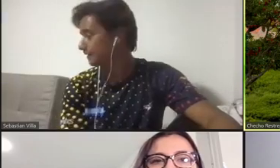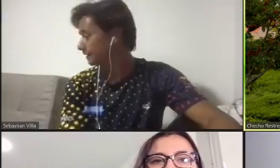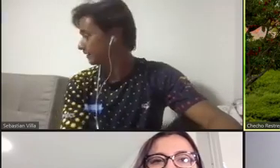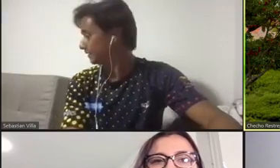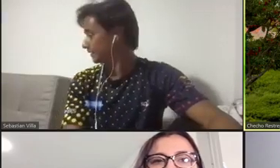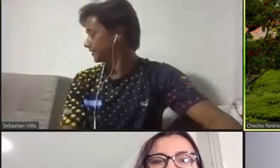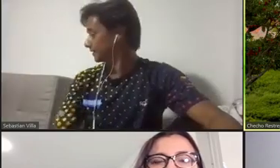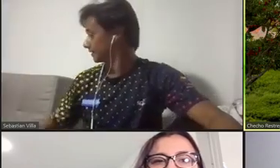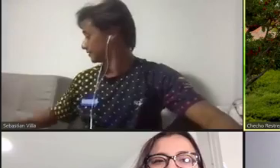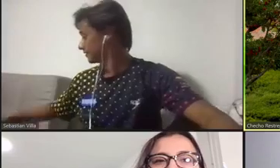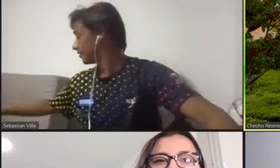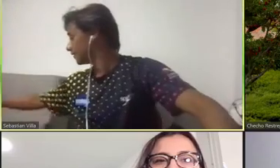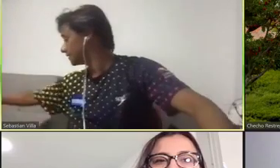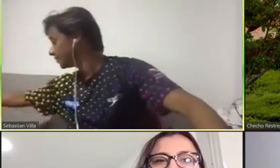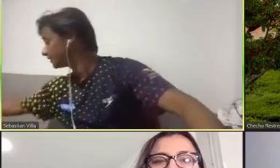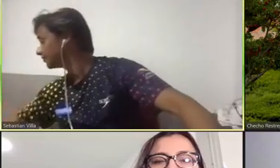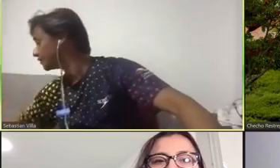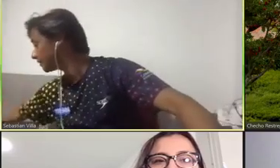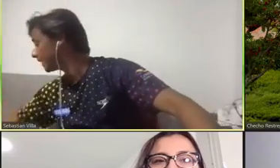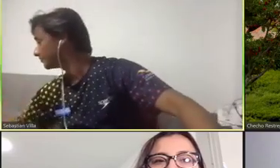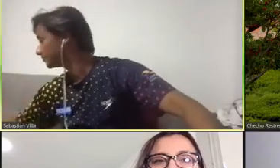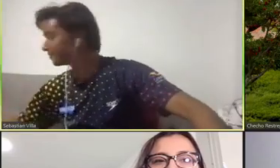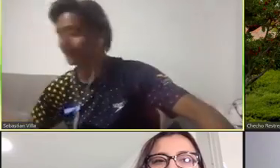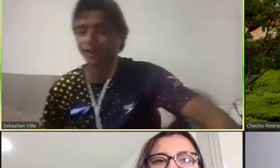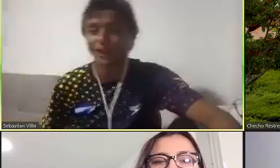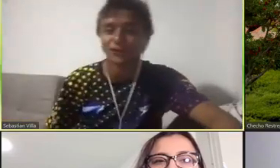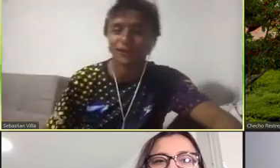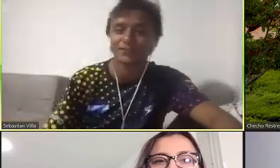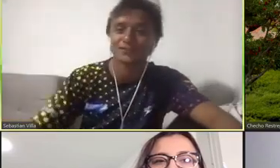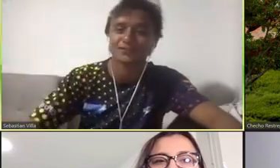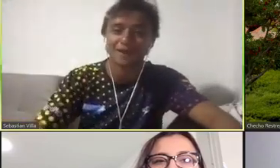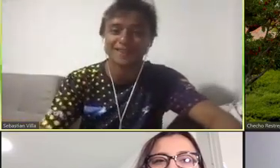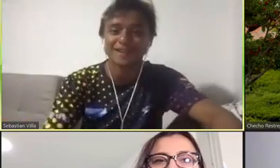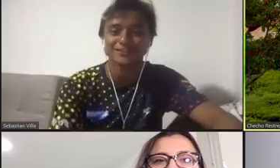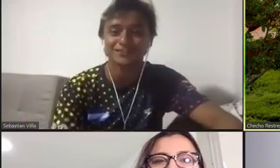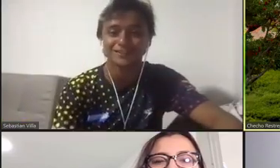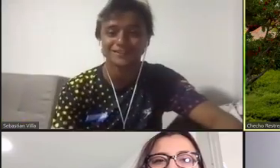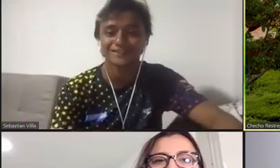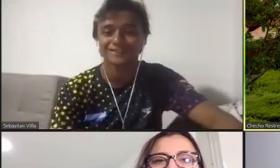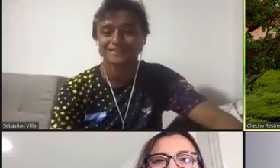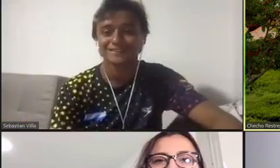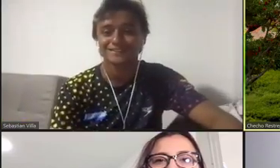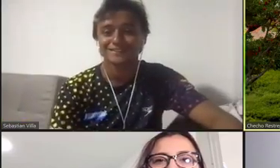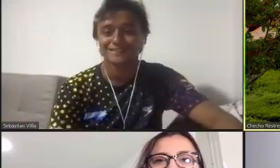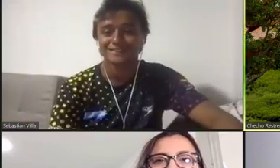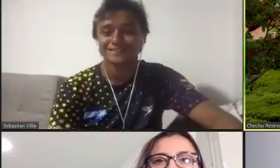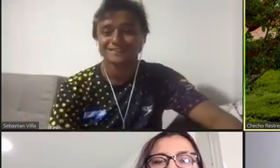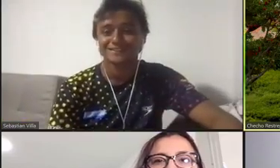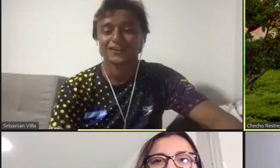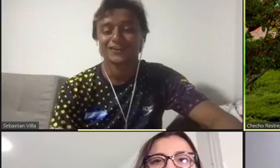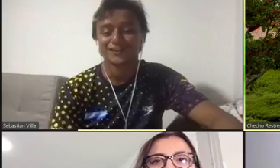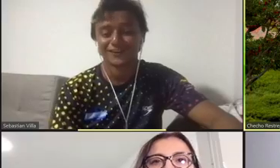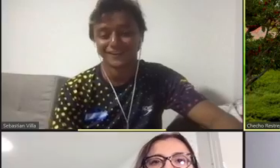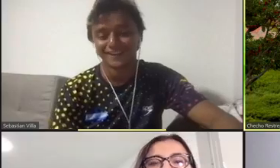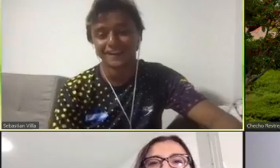quién hay por ahí? Sí, hombre, es el perrito de mi hermano, está muy cachorrito. El perro de tu hermano.